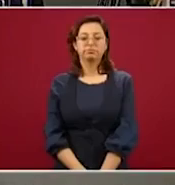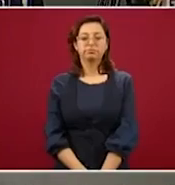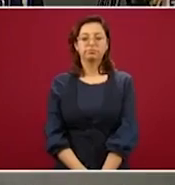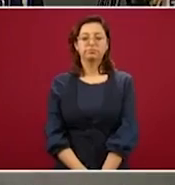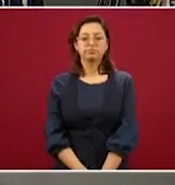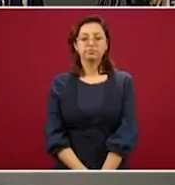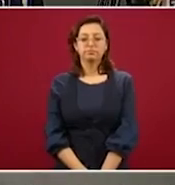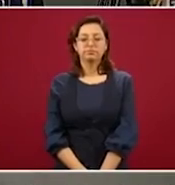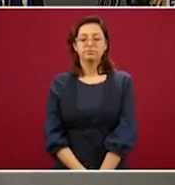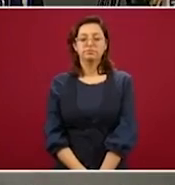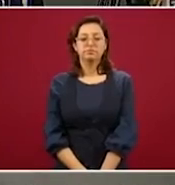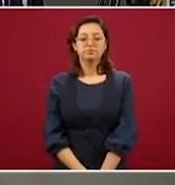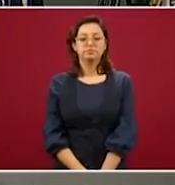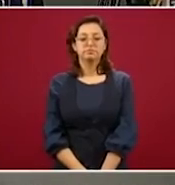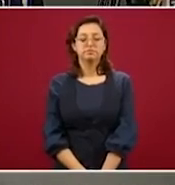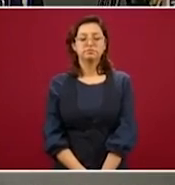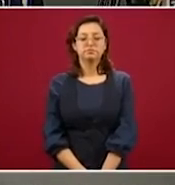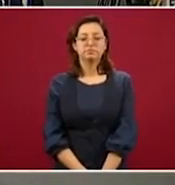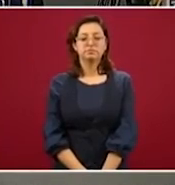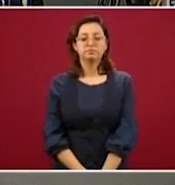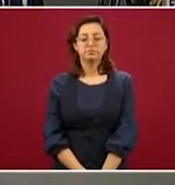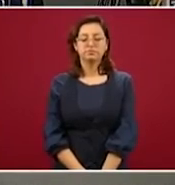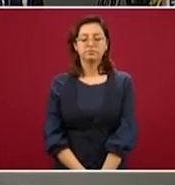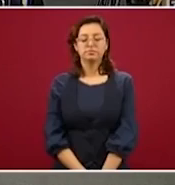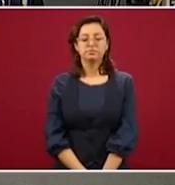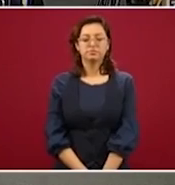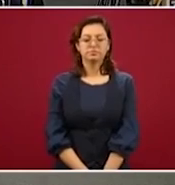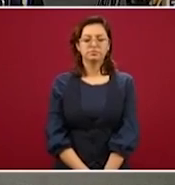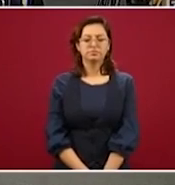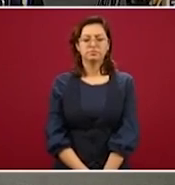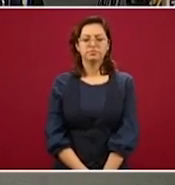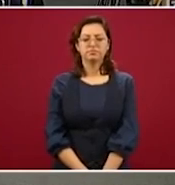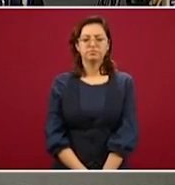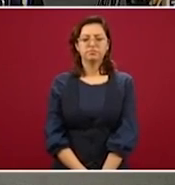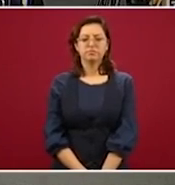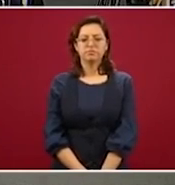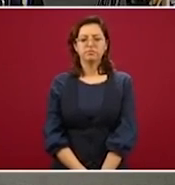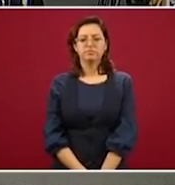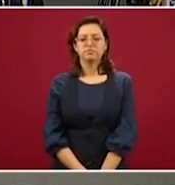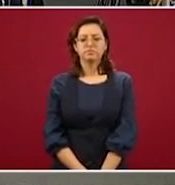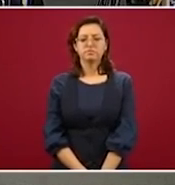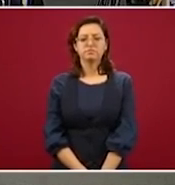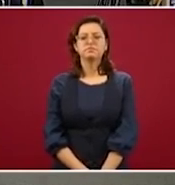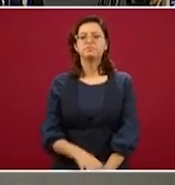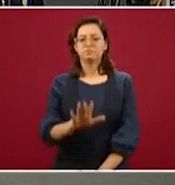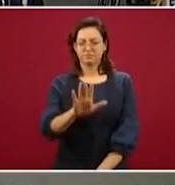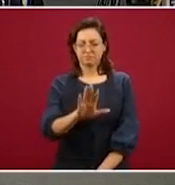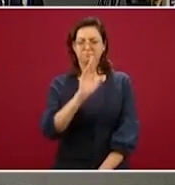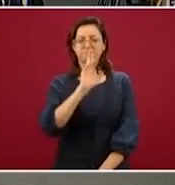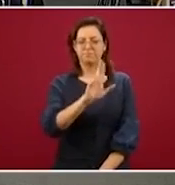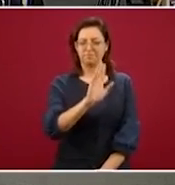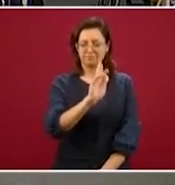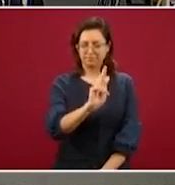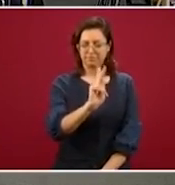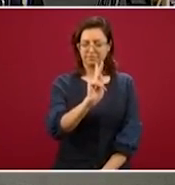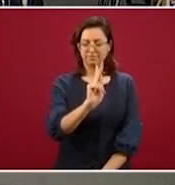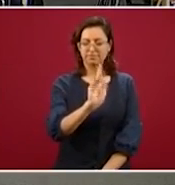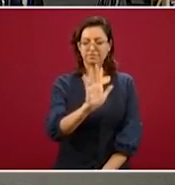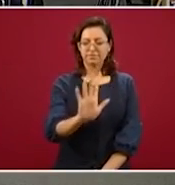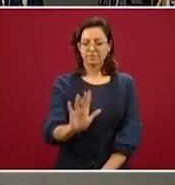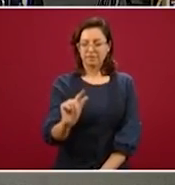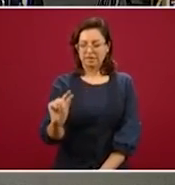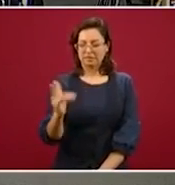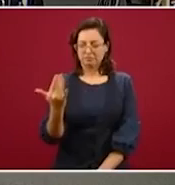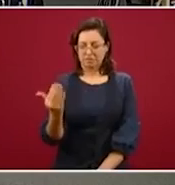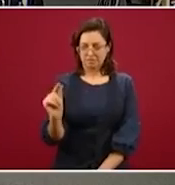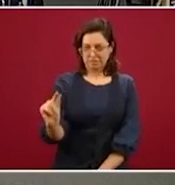Sí, yo te contesto ahora, ¿no? Pero vamos a ver si termina el compañero. Sí, o me esperas